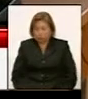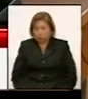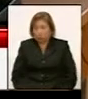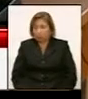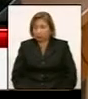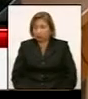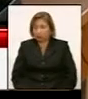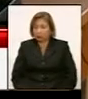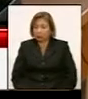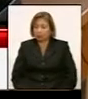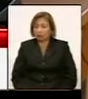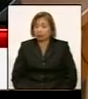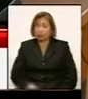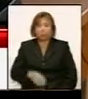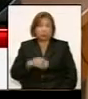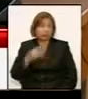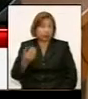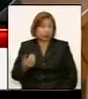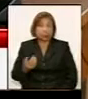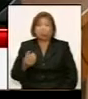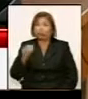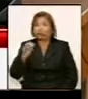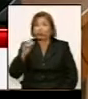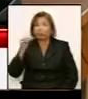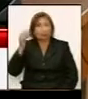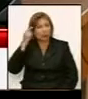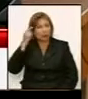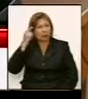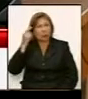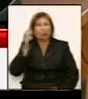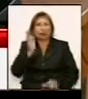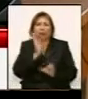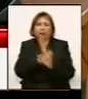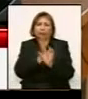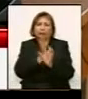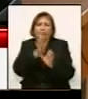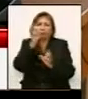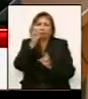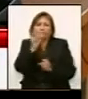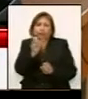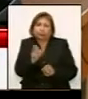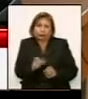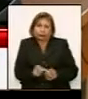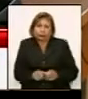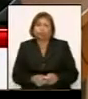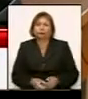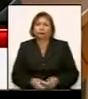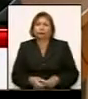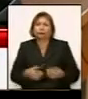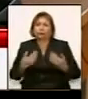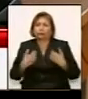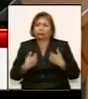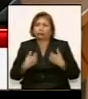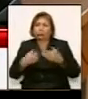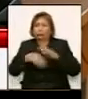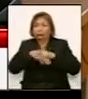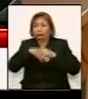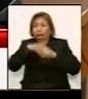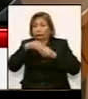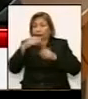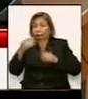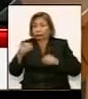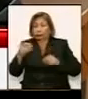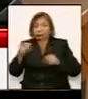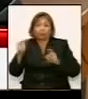hallazgo fue que tiene consecuencias psicológicas en las personas entonces tenemos que salirnos un poco de liderato